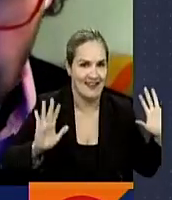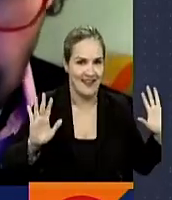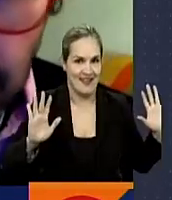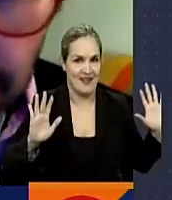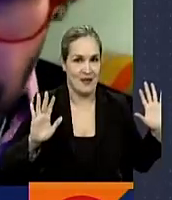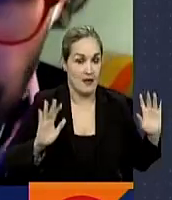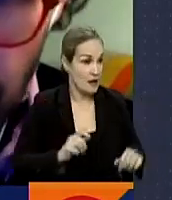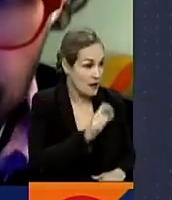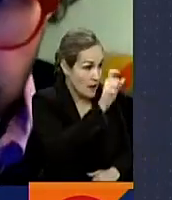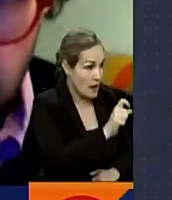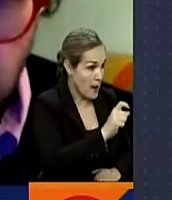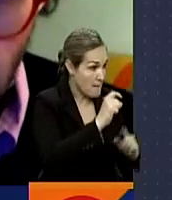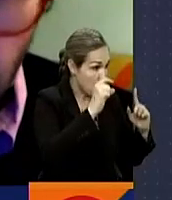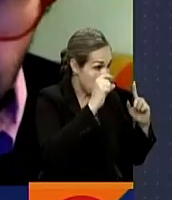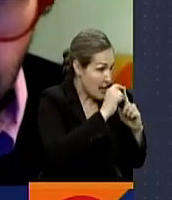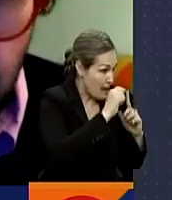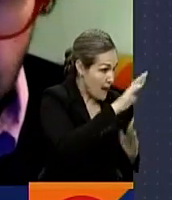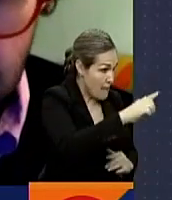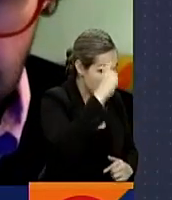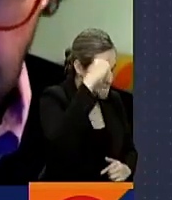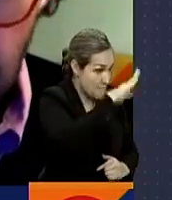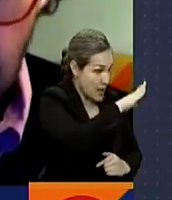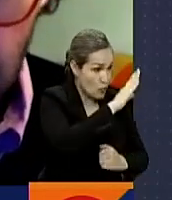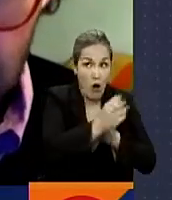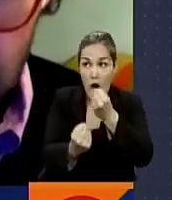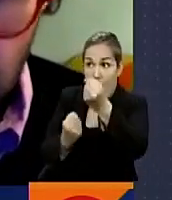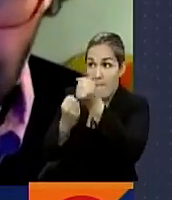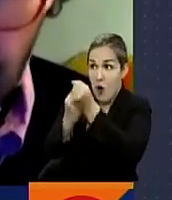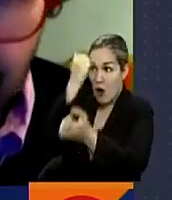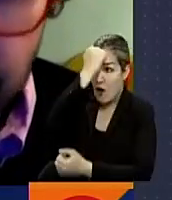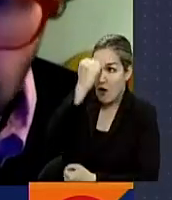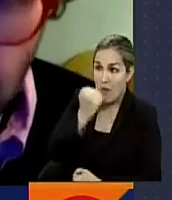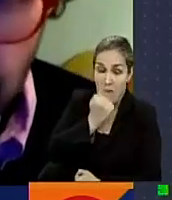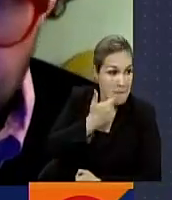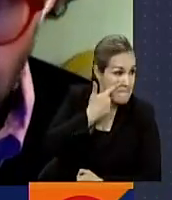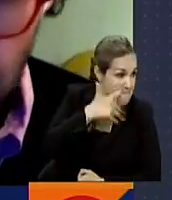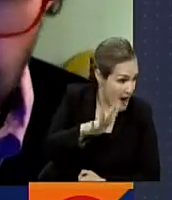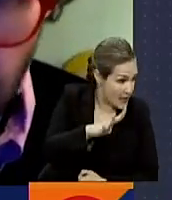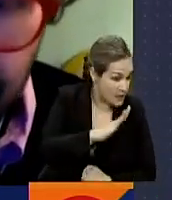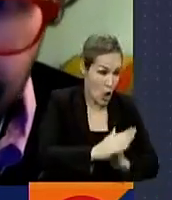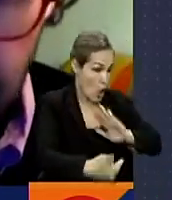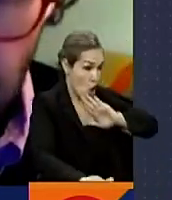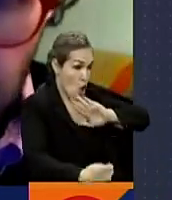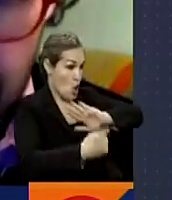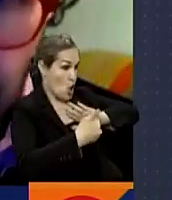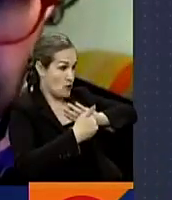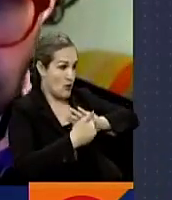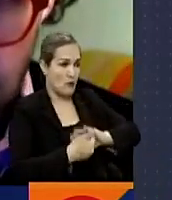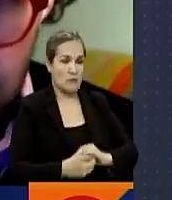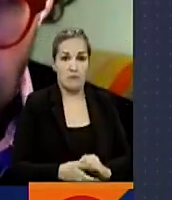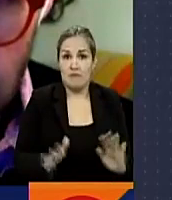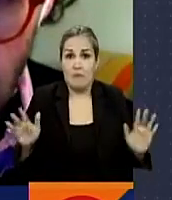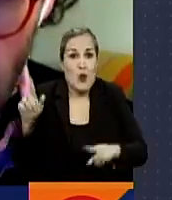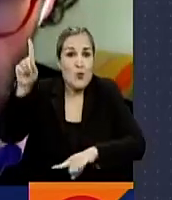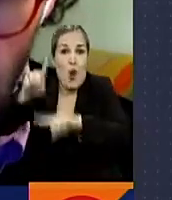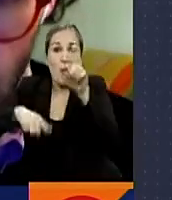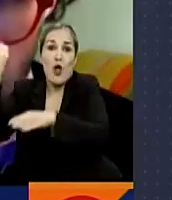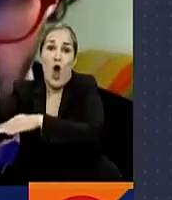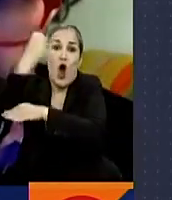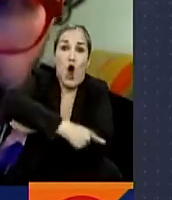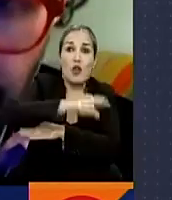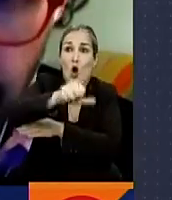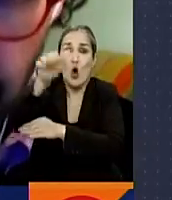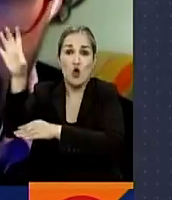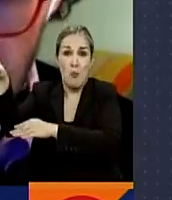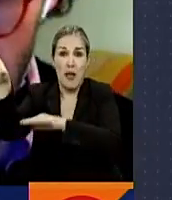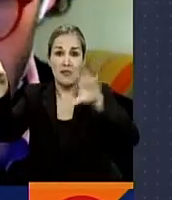Petro no cambie su postura lo cual evidentemente es una agresión contra la soberanía colombiana ningún estado le puede decir a otro Cómo